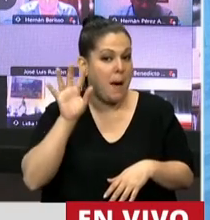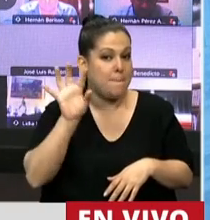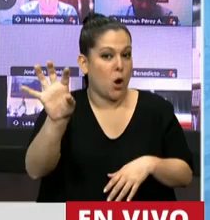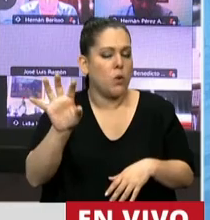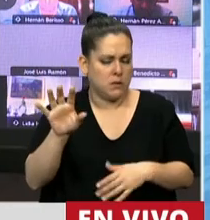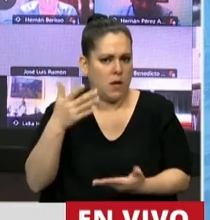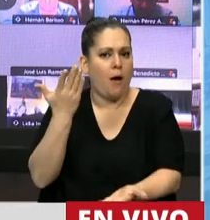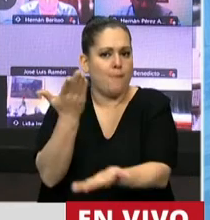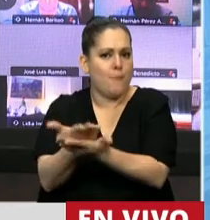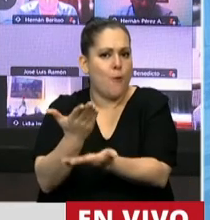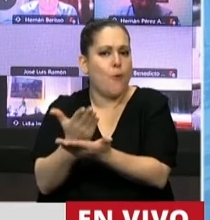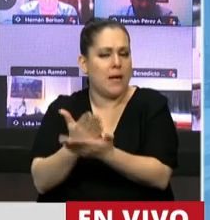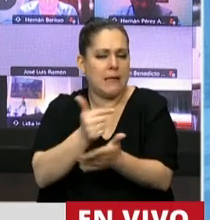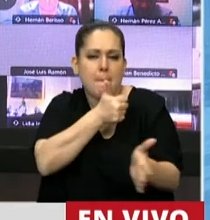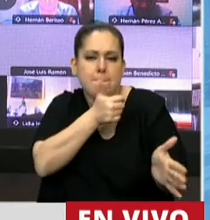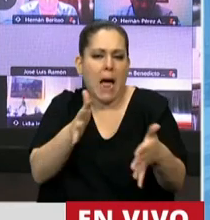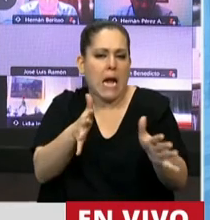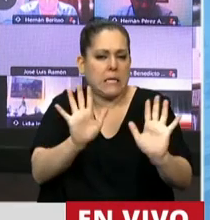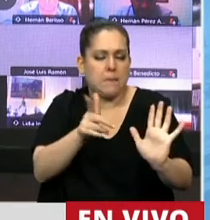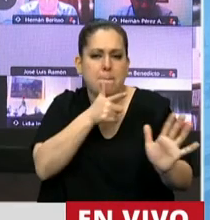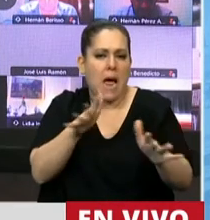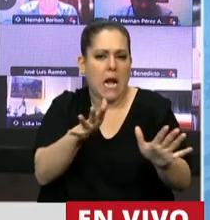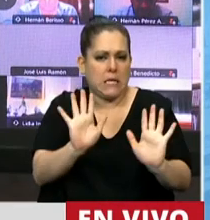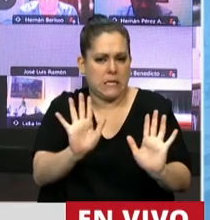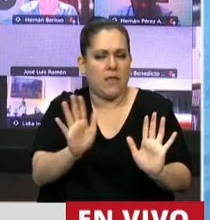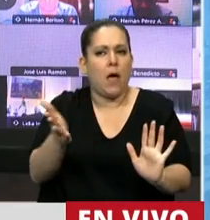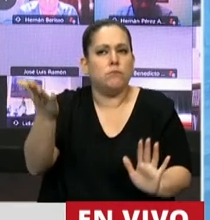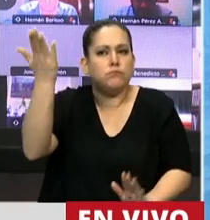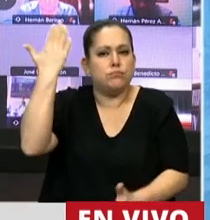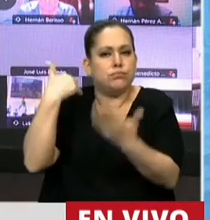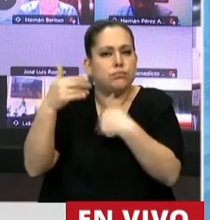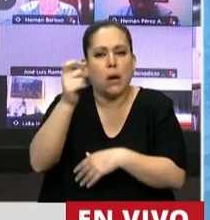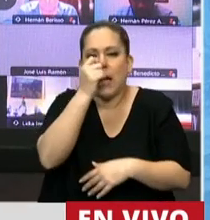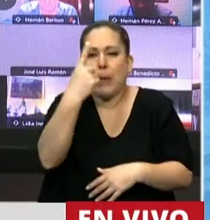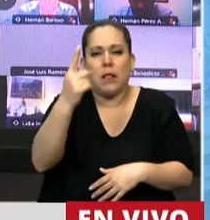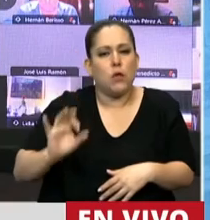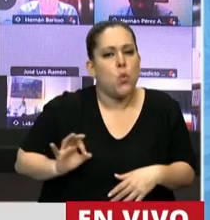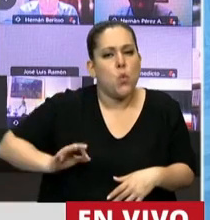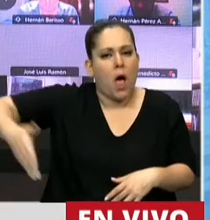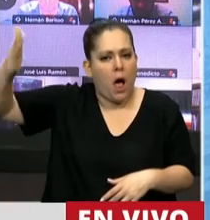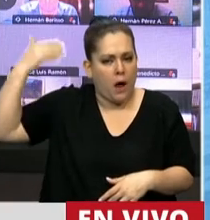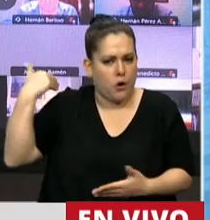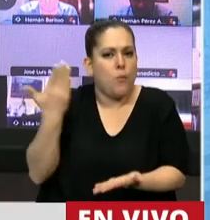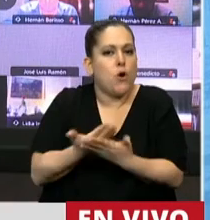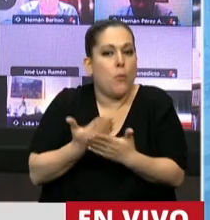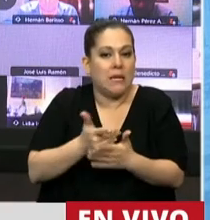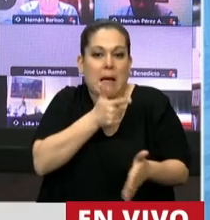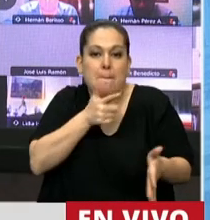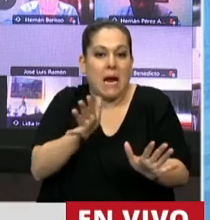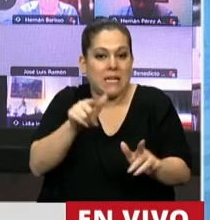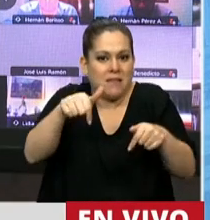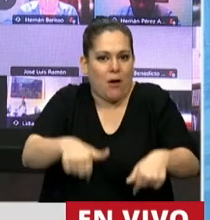iniciativa de estas características hace ya 21 años traer a este